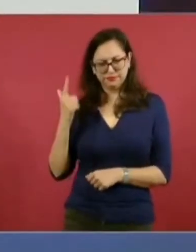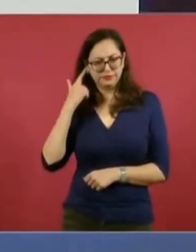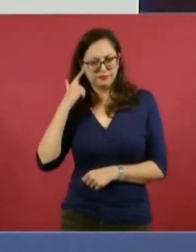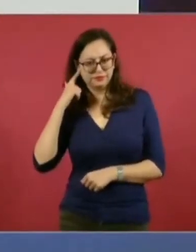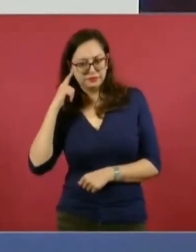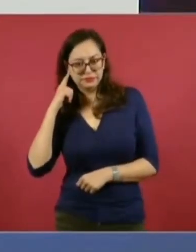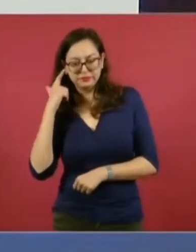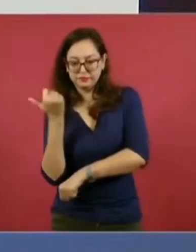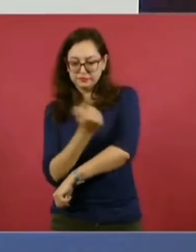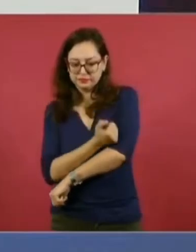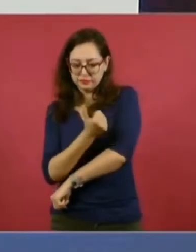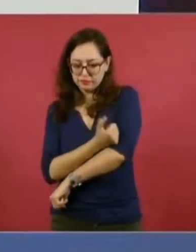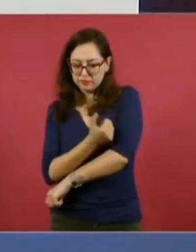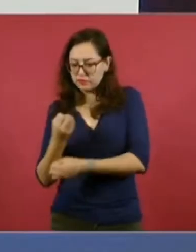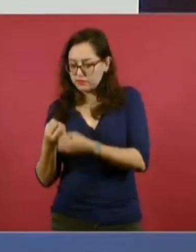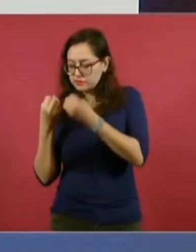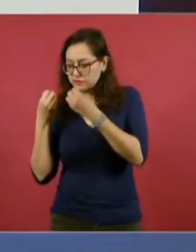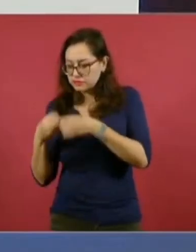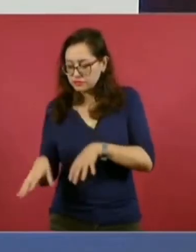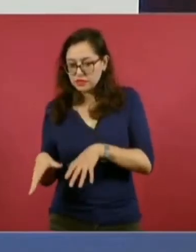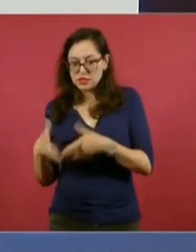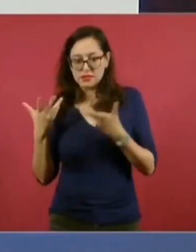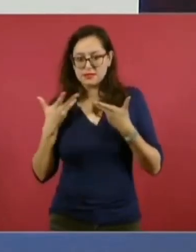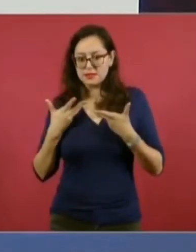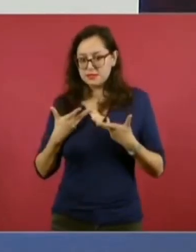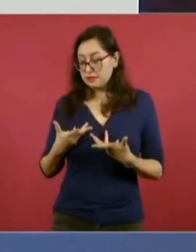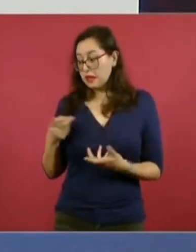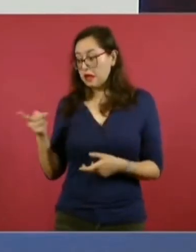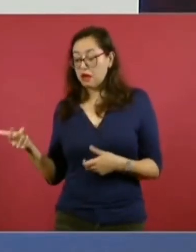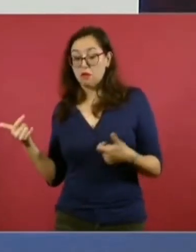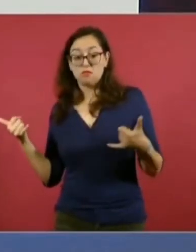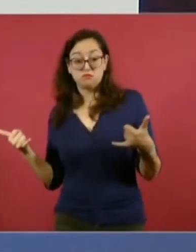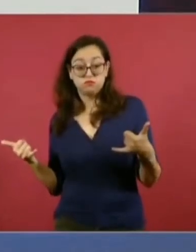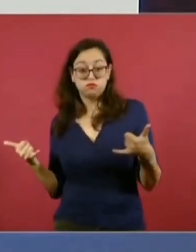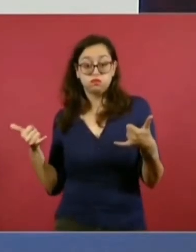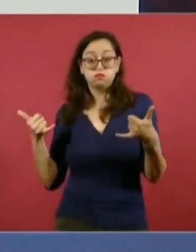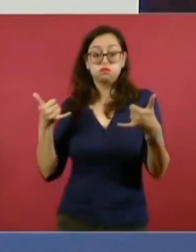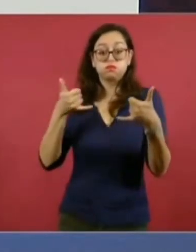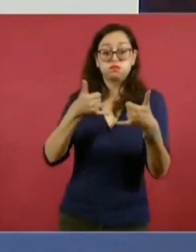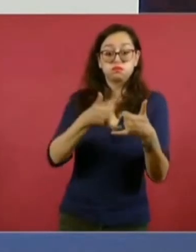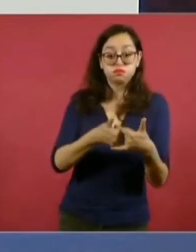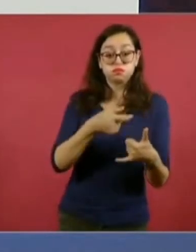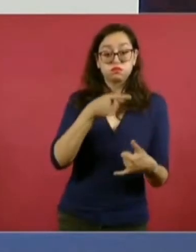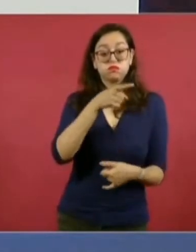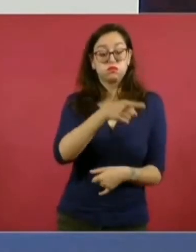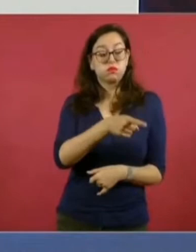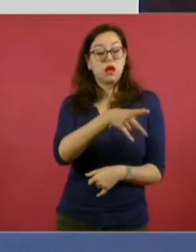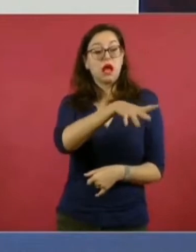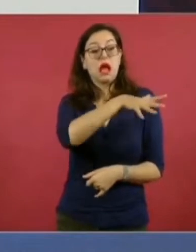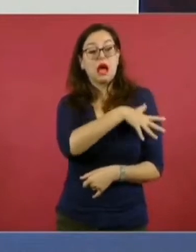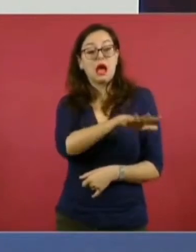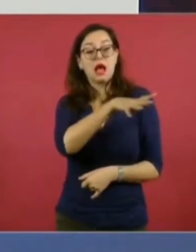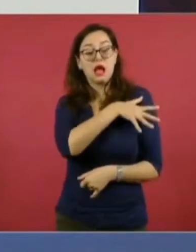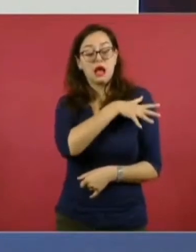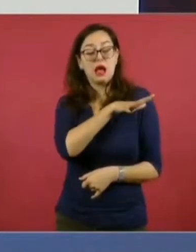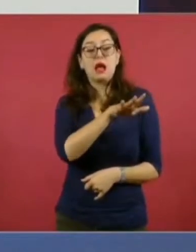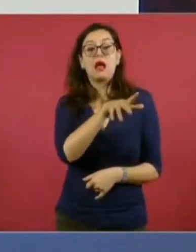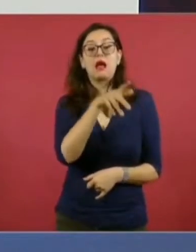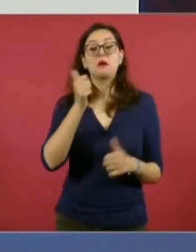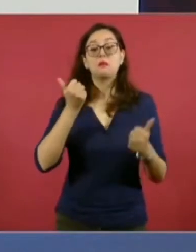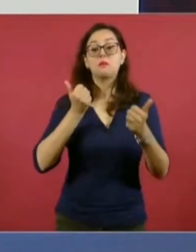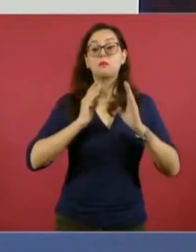capo habría hecho una llamada al coronel de infantería José Rodríguez